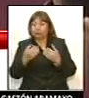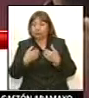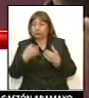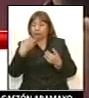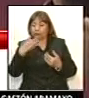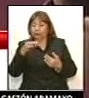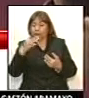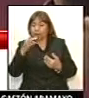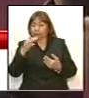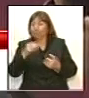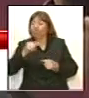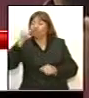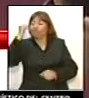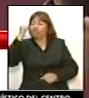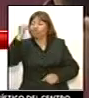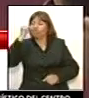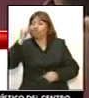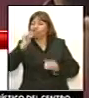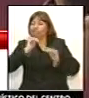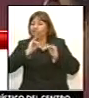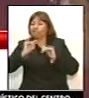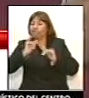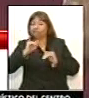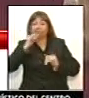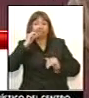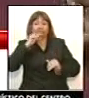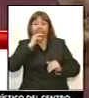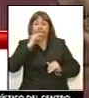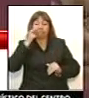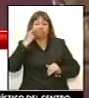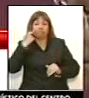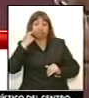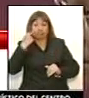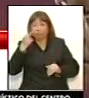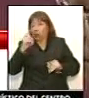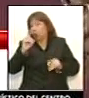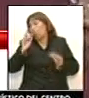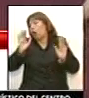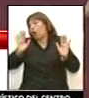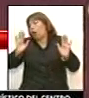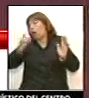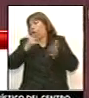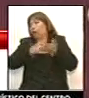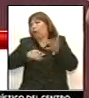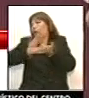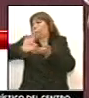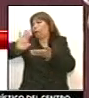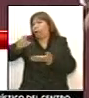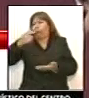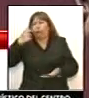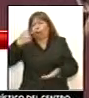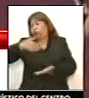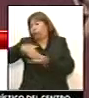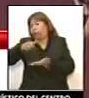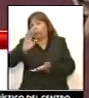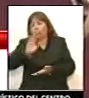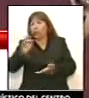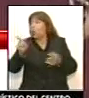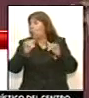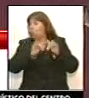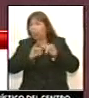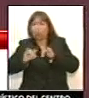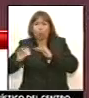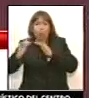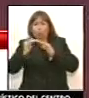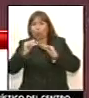siempre defendiendo derechos equitativos de hombres y de mujeres, porque tampoco se trata de discriminar a los hombres. Hombres y mujeres somos seres humanos